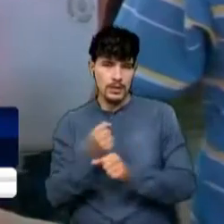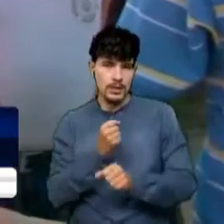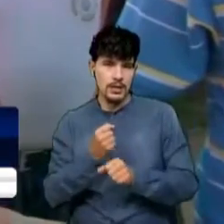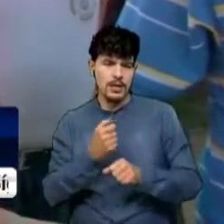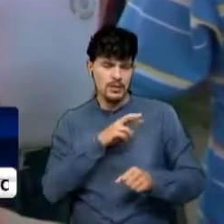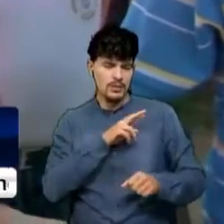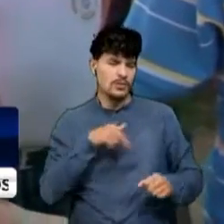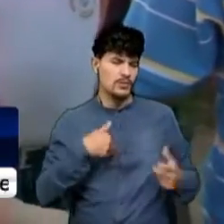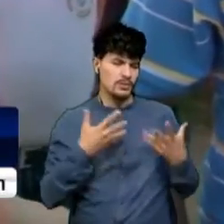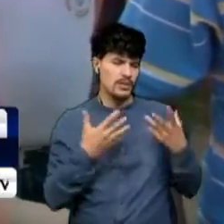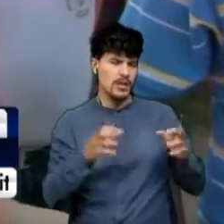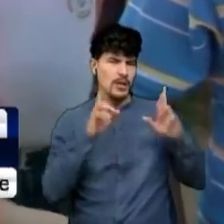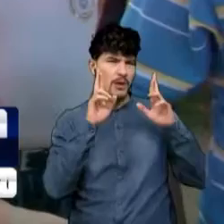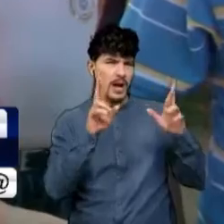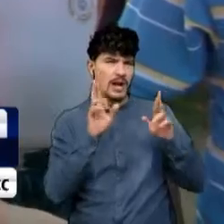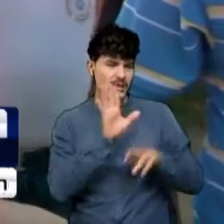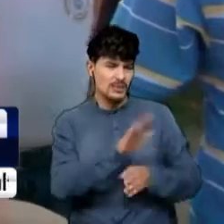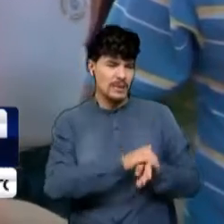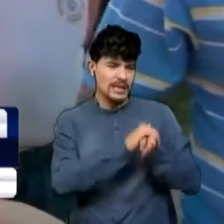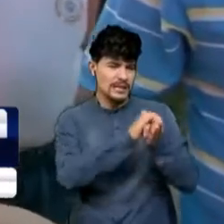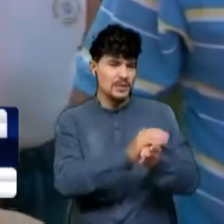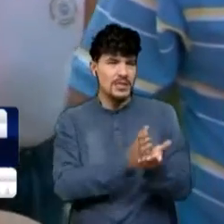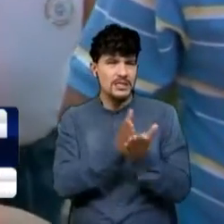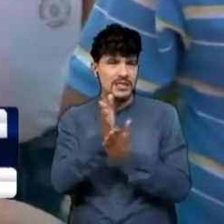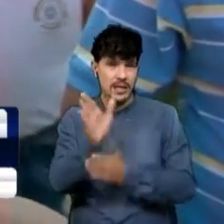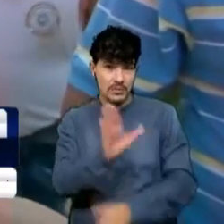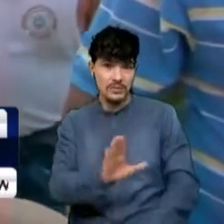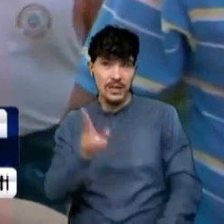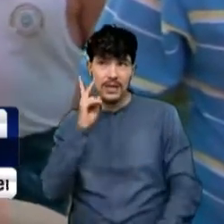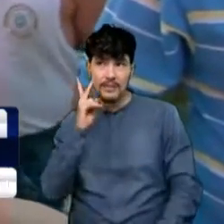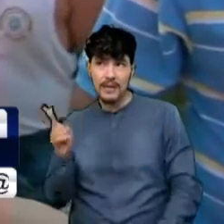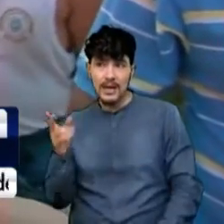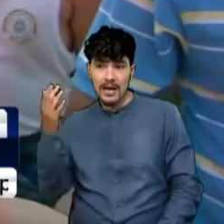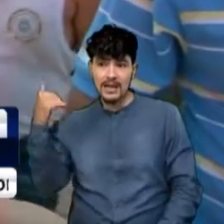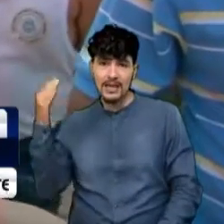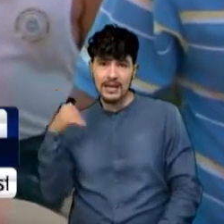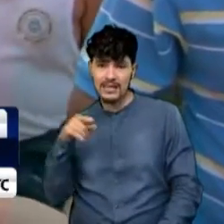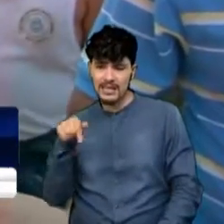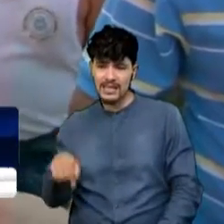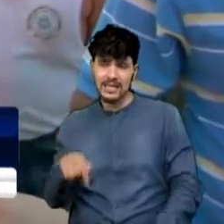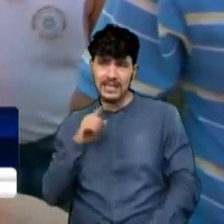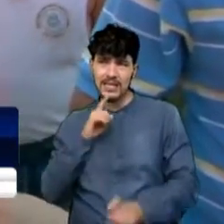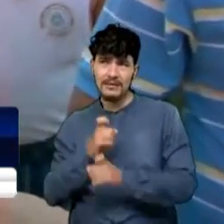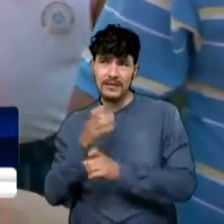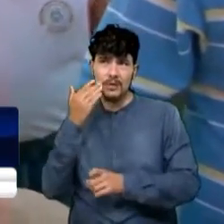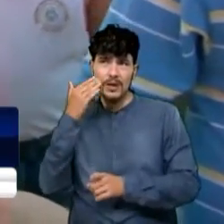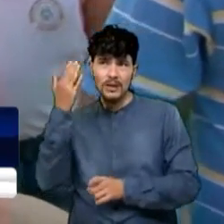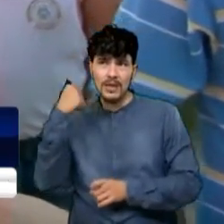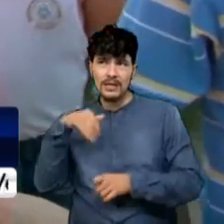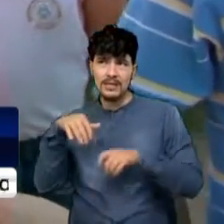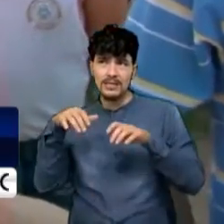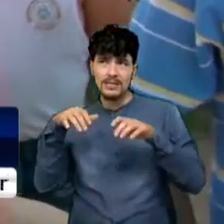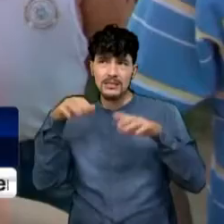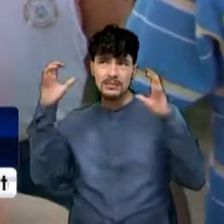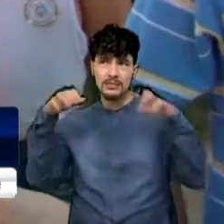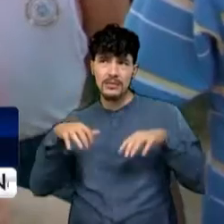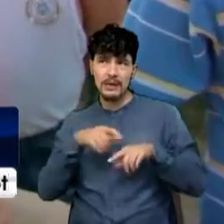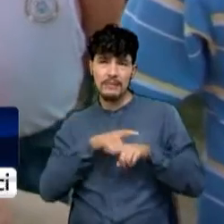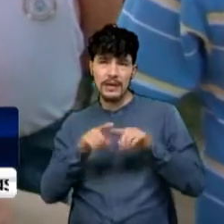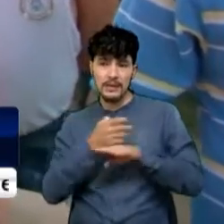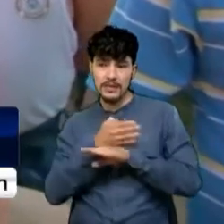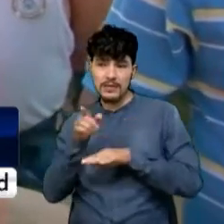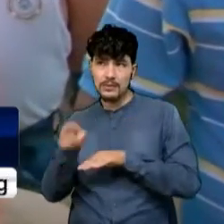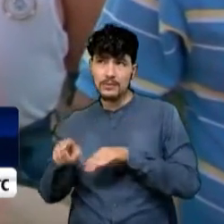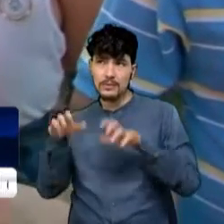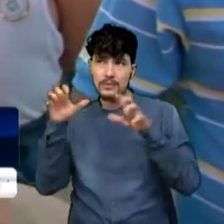ojalá esta gestión siga, porque como ven, acá la entrada era muy, muy complicada para cuando llovía y eso era muy complicado. Ya después que se hizo este